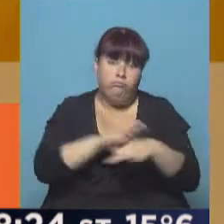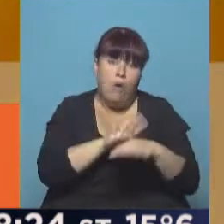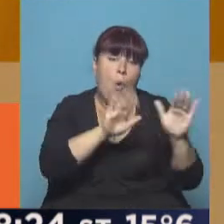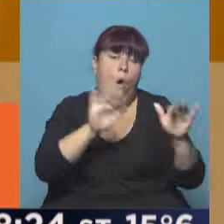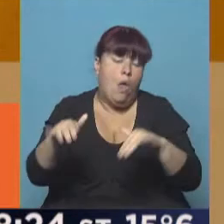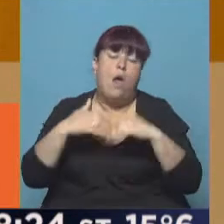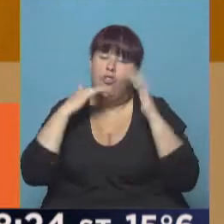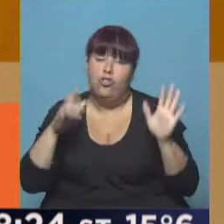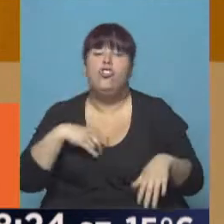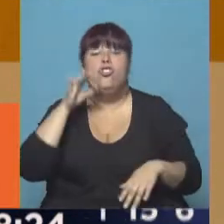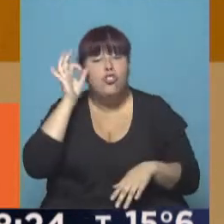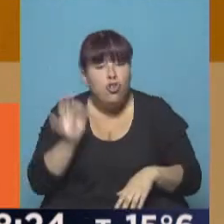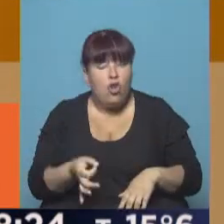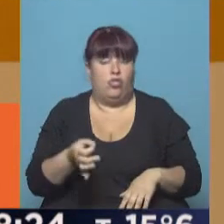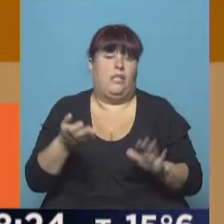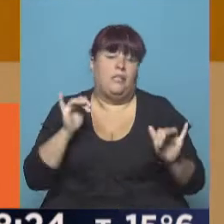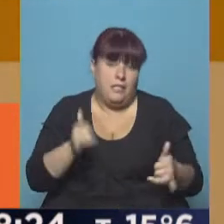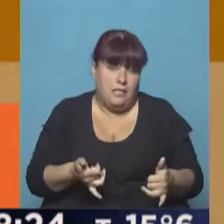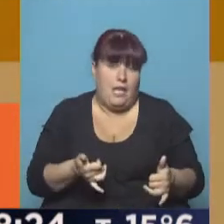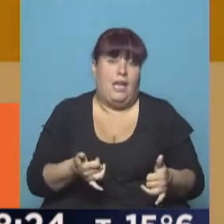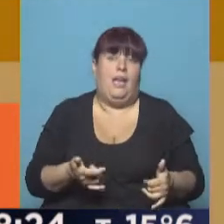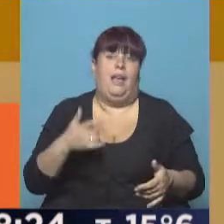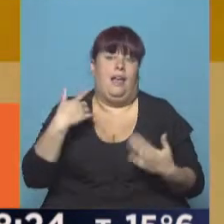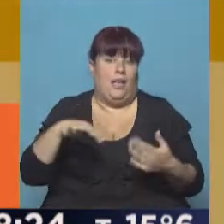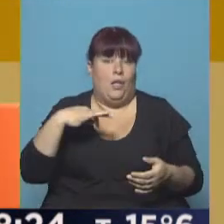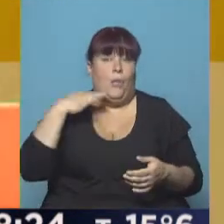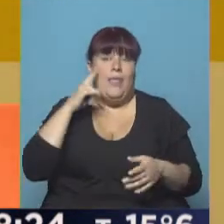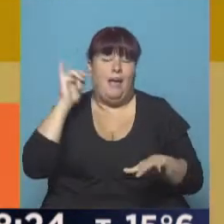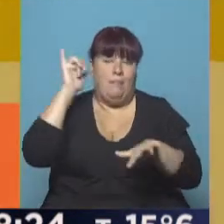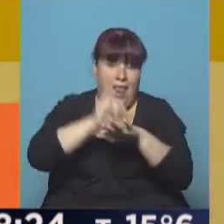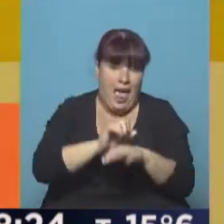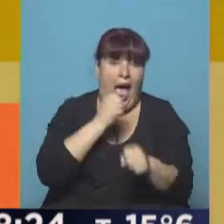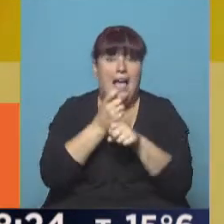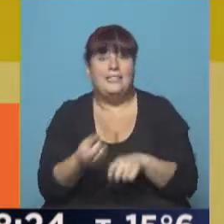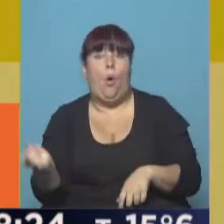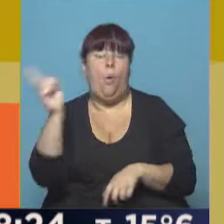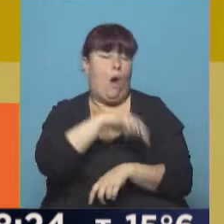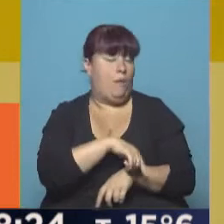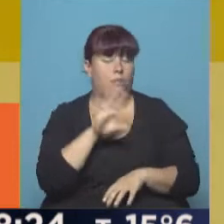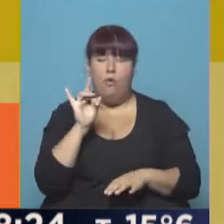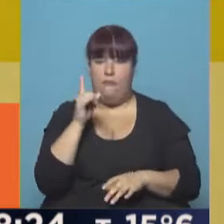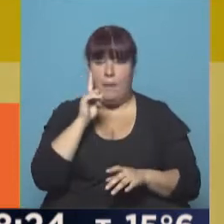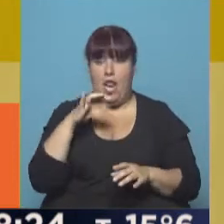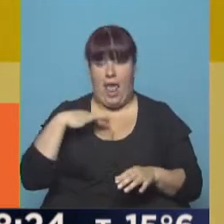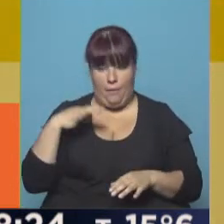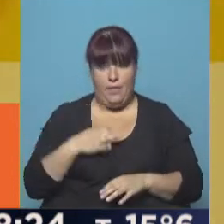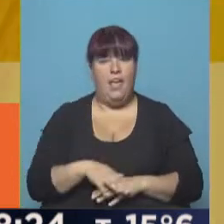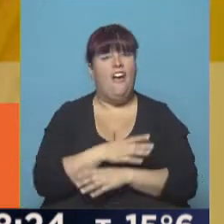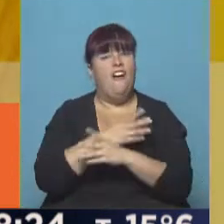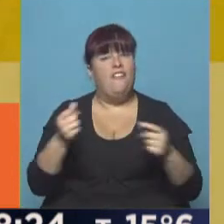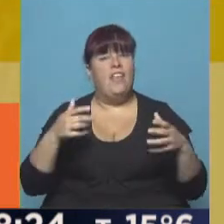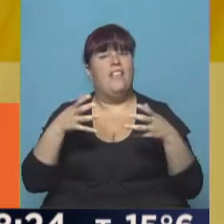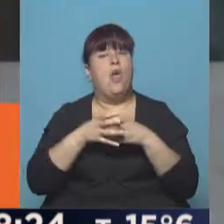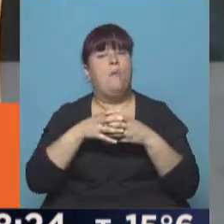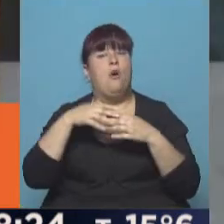con la realidad. Lo que sí te digo, desde luego, es que te juegas la vida desde que te bajas del avión hasta que te vuelves a subir, eso por supuesto. ¿Es el fin del populismo